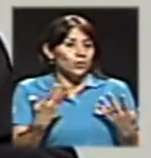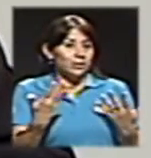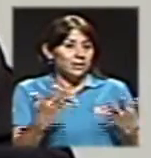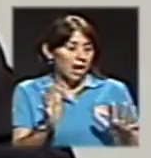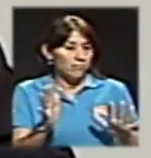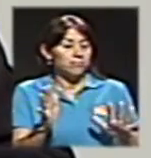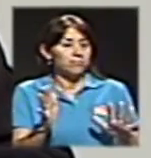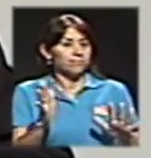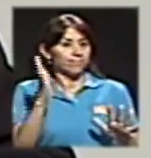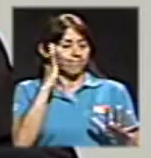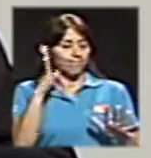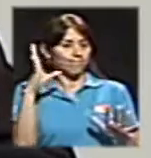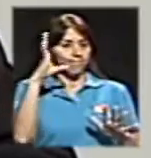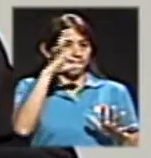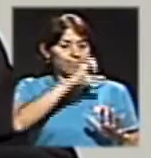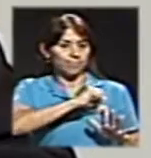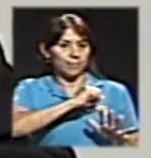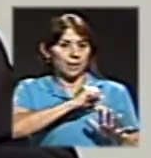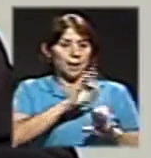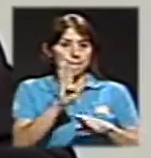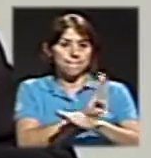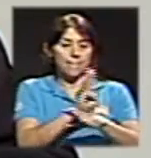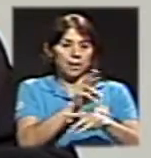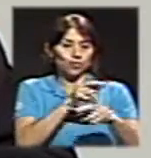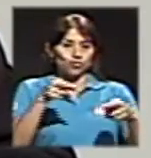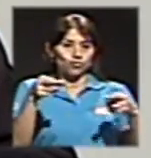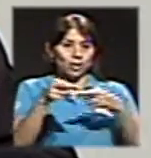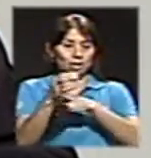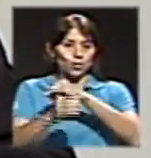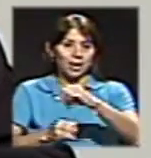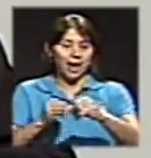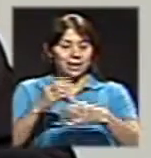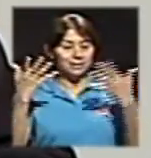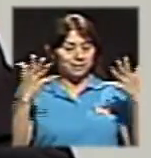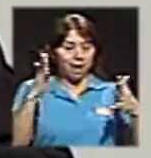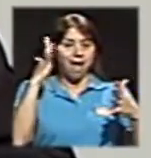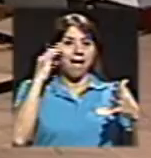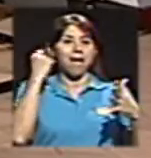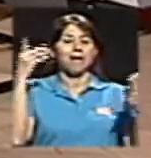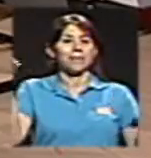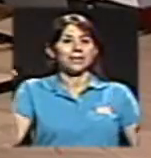la presencia de los bancos regionales, y me estoy refiriendo